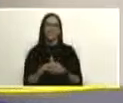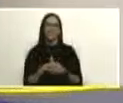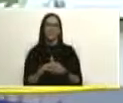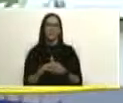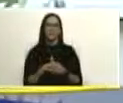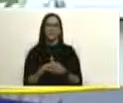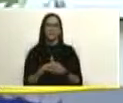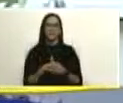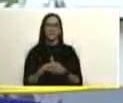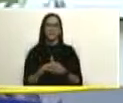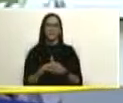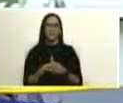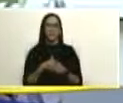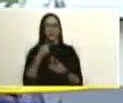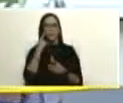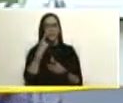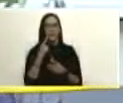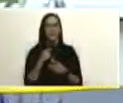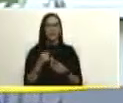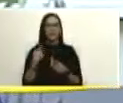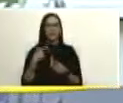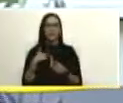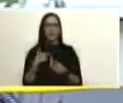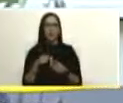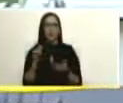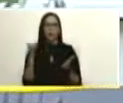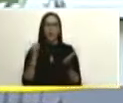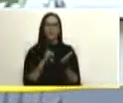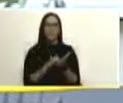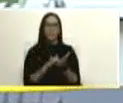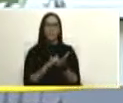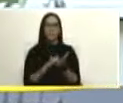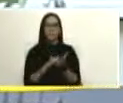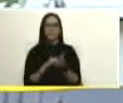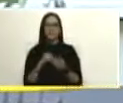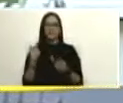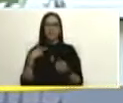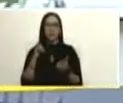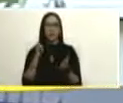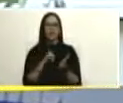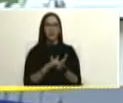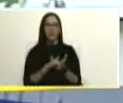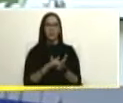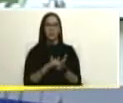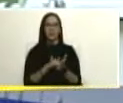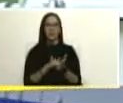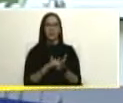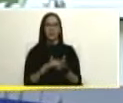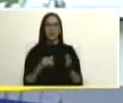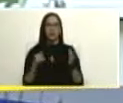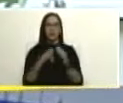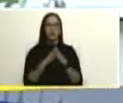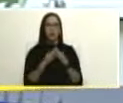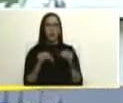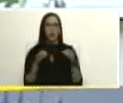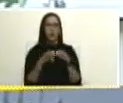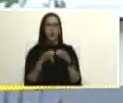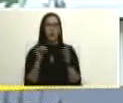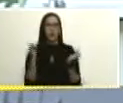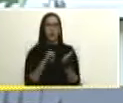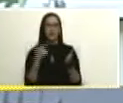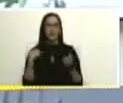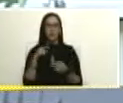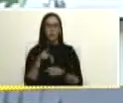Ah, mira, aquí tengo el canal de WhatsApp. Ah, ¿tú tienes WhatsApp? Sí. Bueno, ¿todos los cuántos grupos de WhatsApp tienes